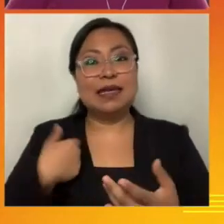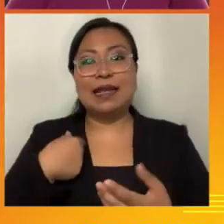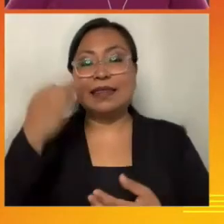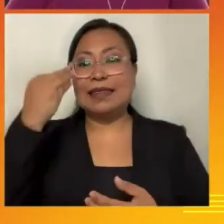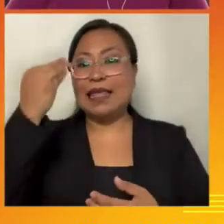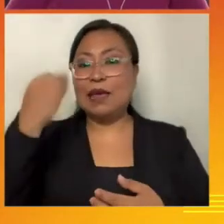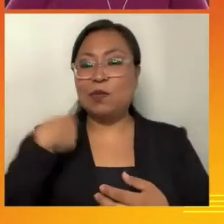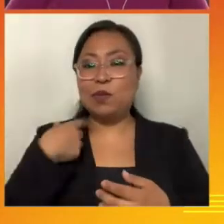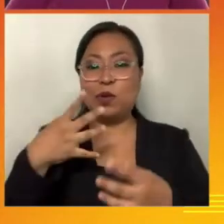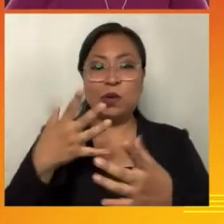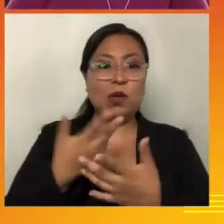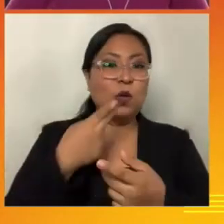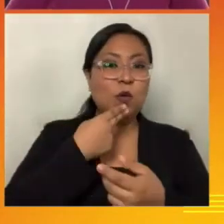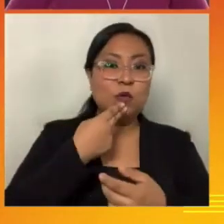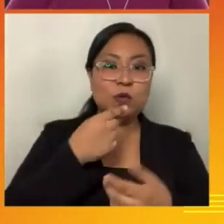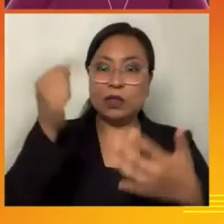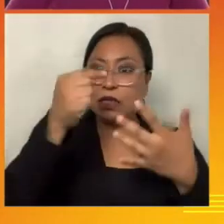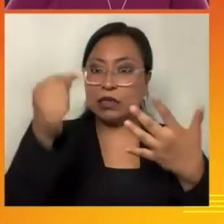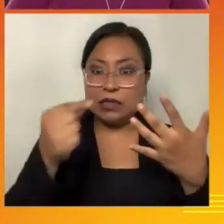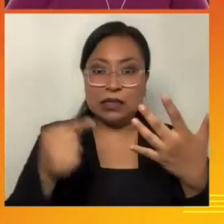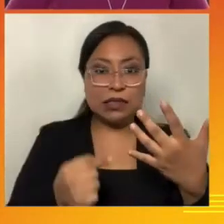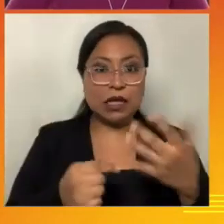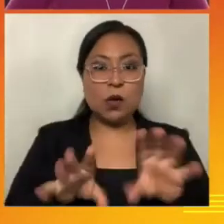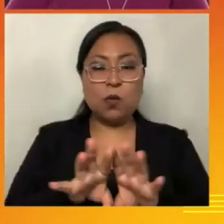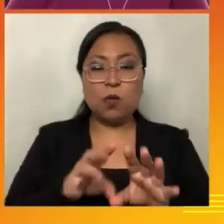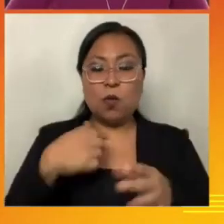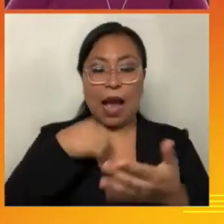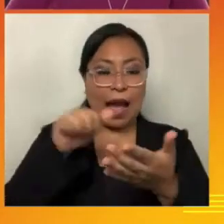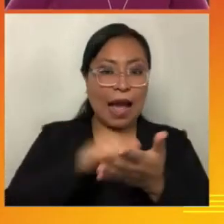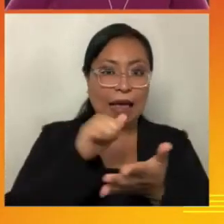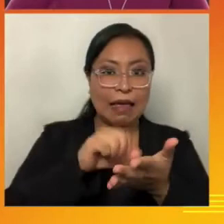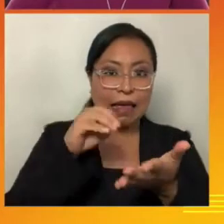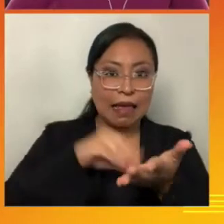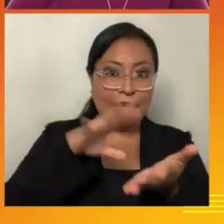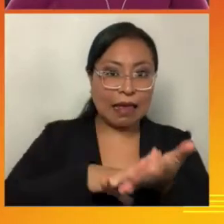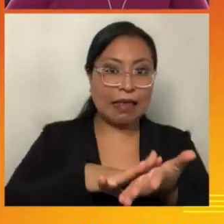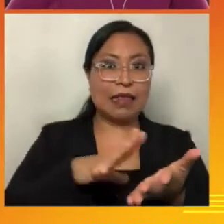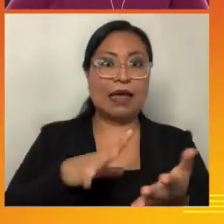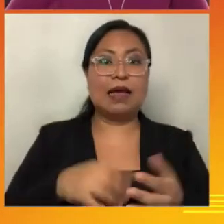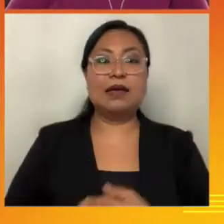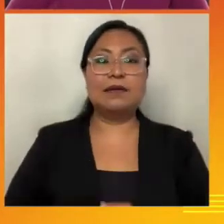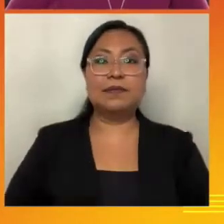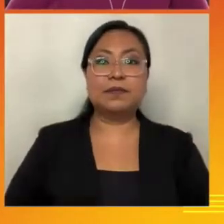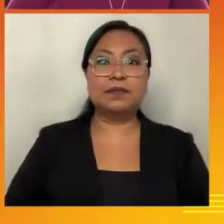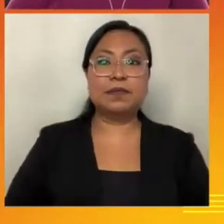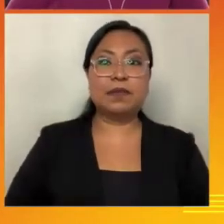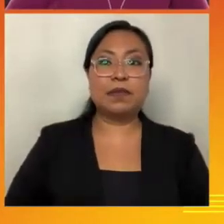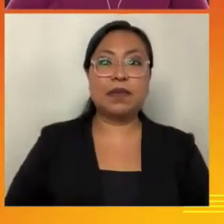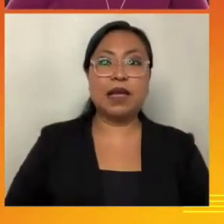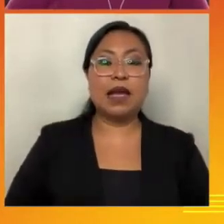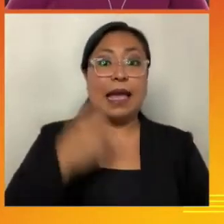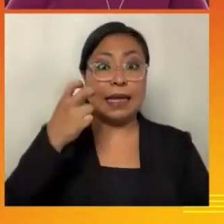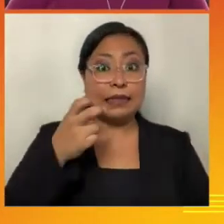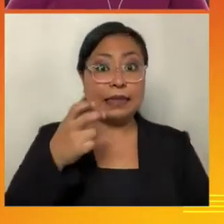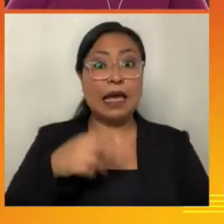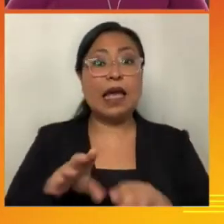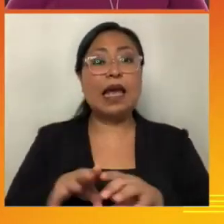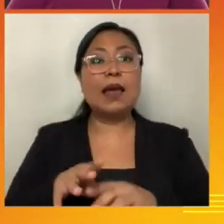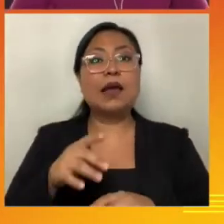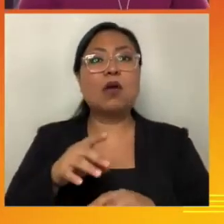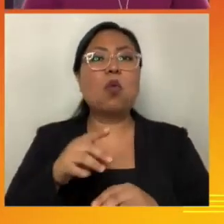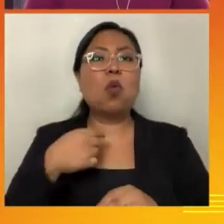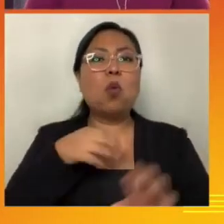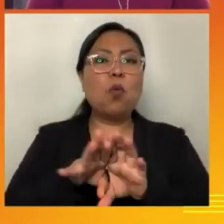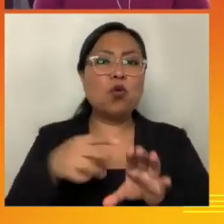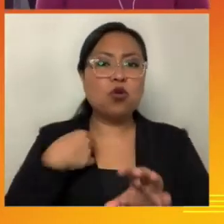tiempo, son las que nosotros creemos que nos llevan a la al cumplimiento, perdón, de